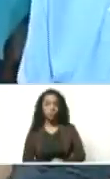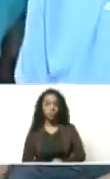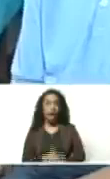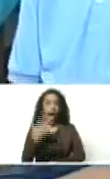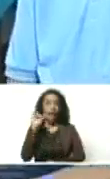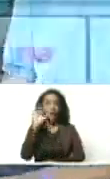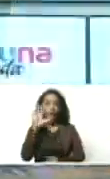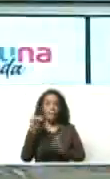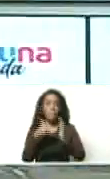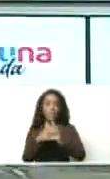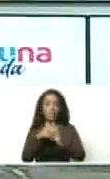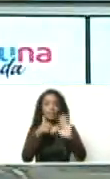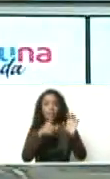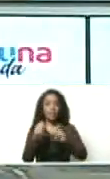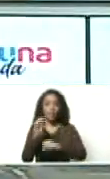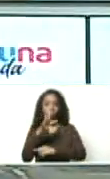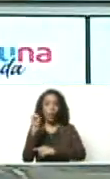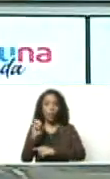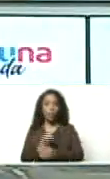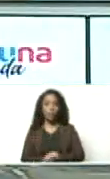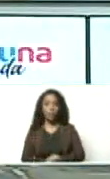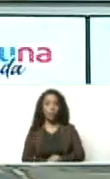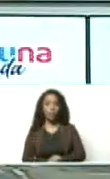hay 3.640.